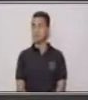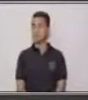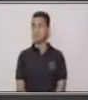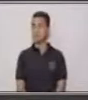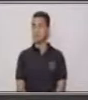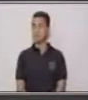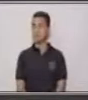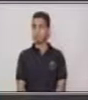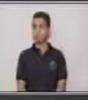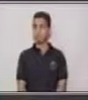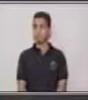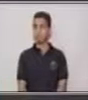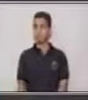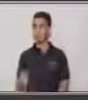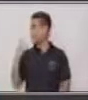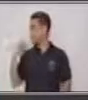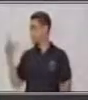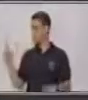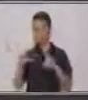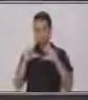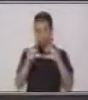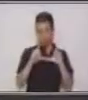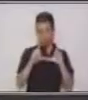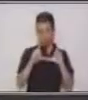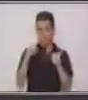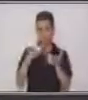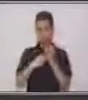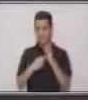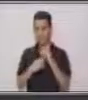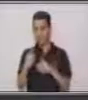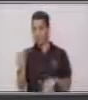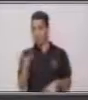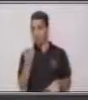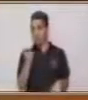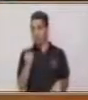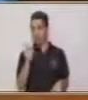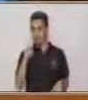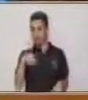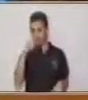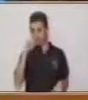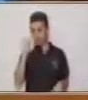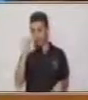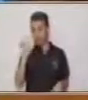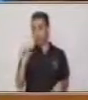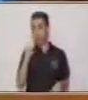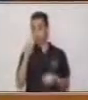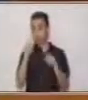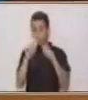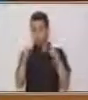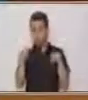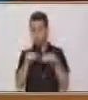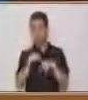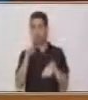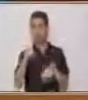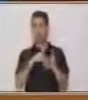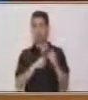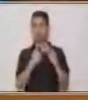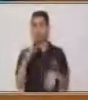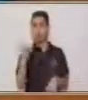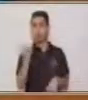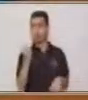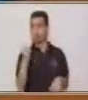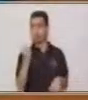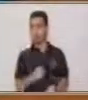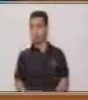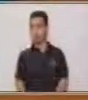están acá representan el entero. Un cuadrado de estos es un entero.